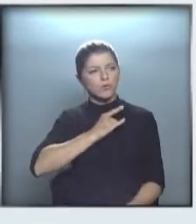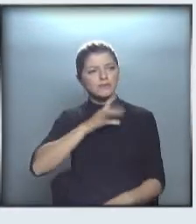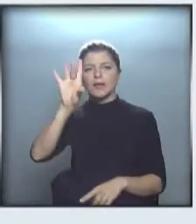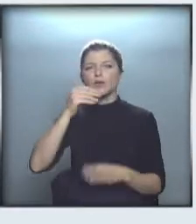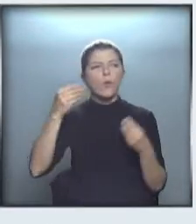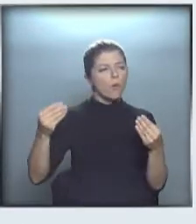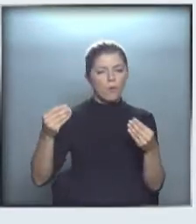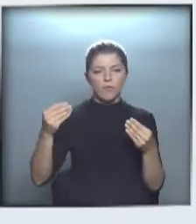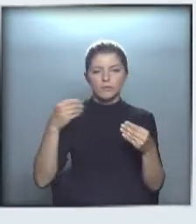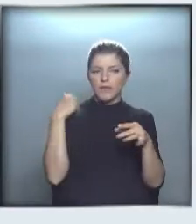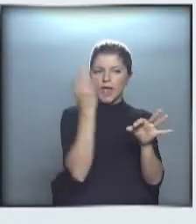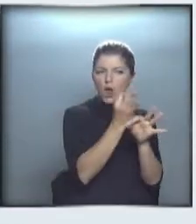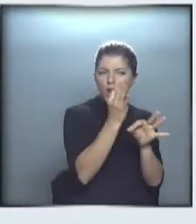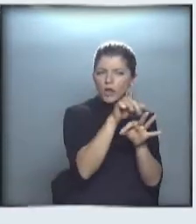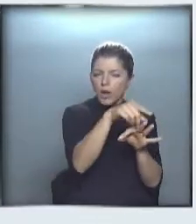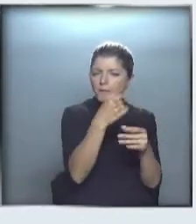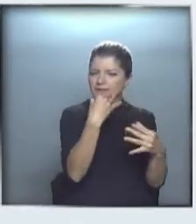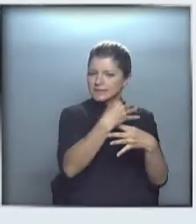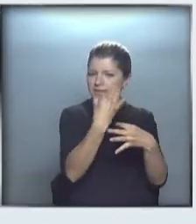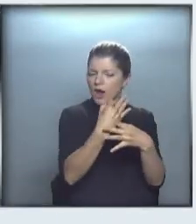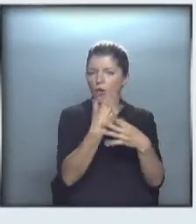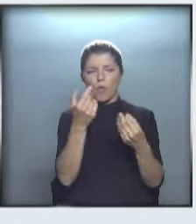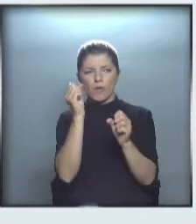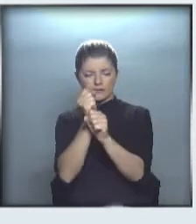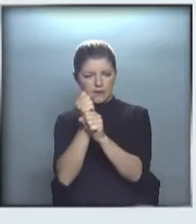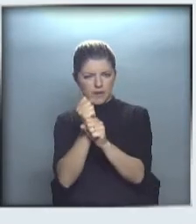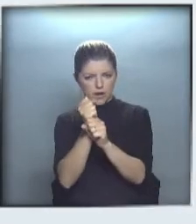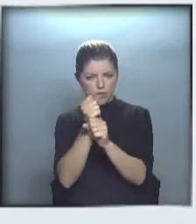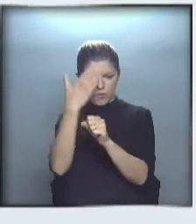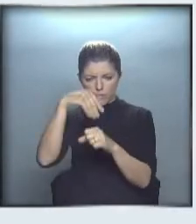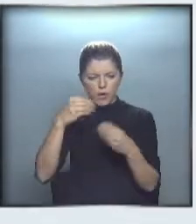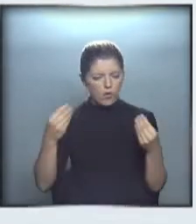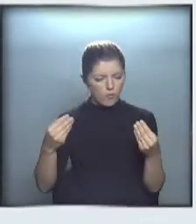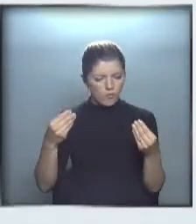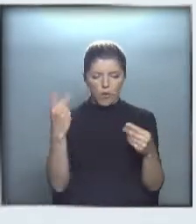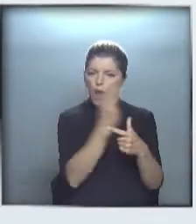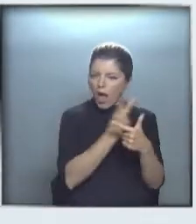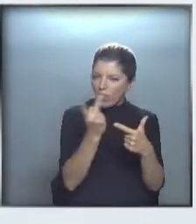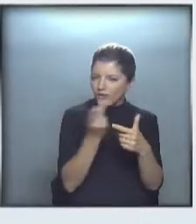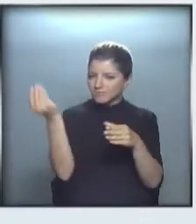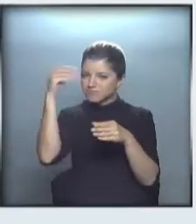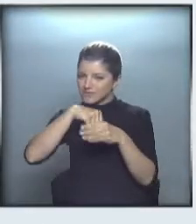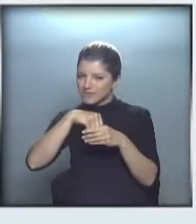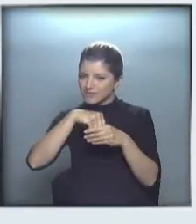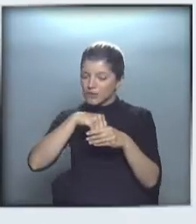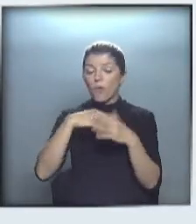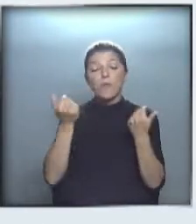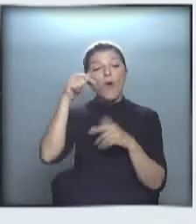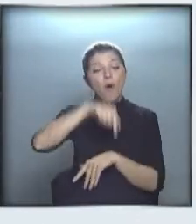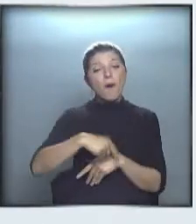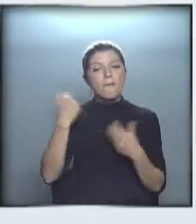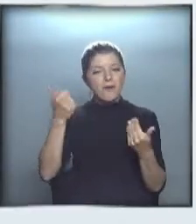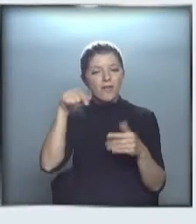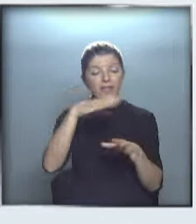¿La formación en la escuela o la salida laboral? ¿O ambas? Hoy les proponemos hablar sobre las expectativas que nos genera el fin de la